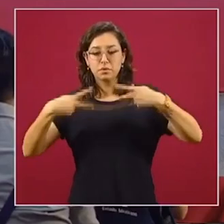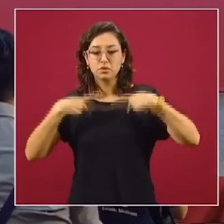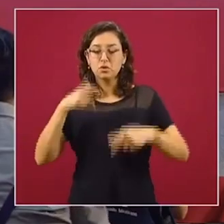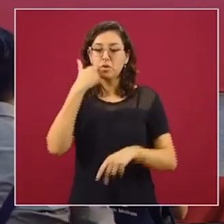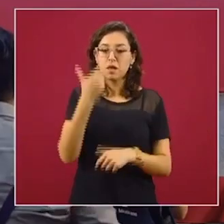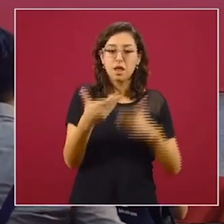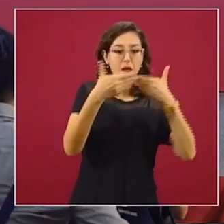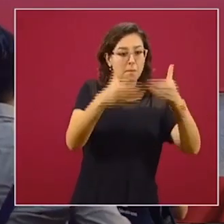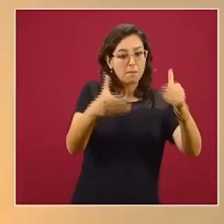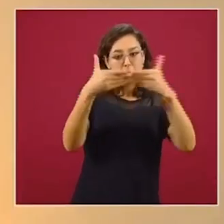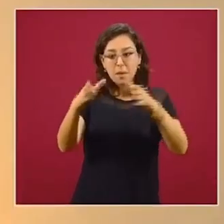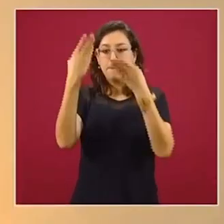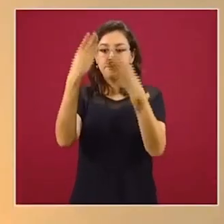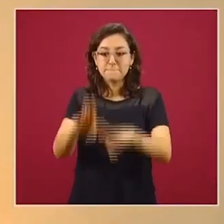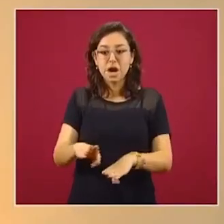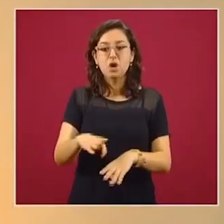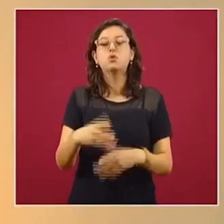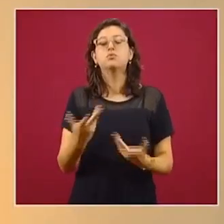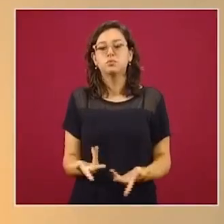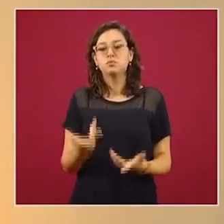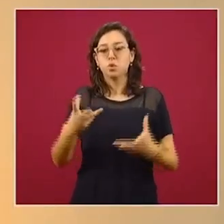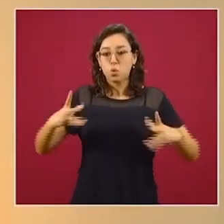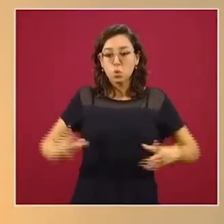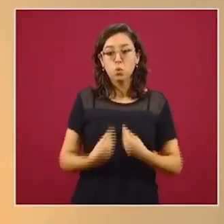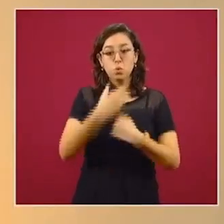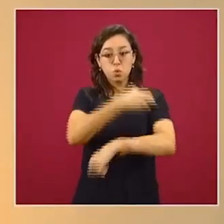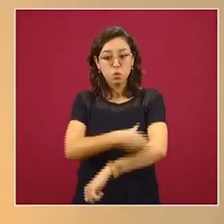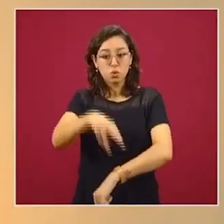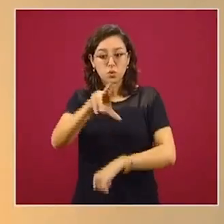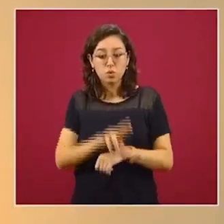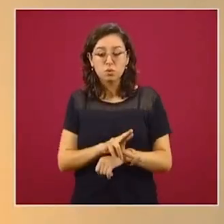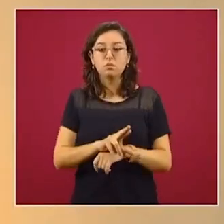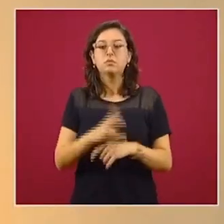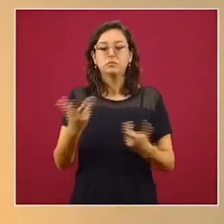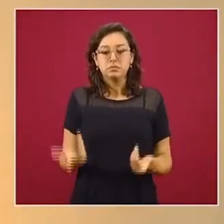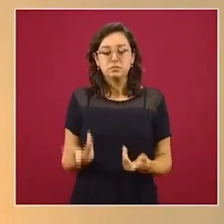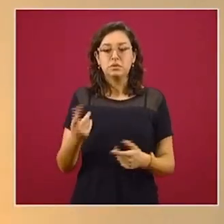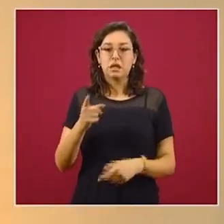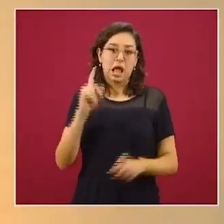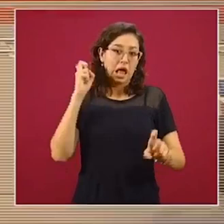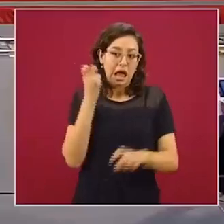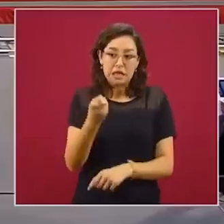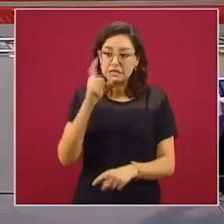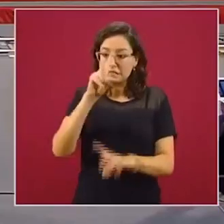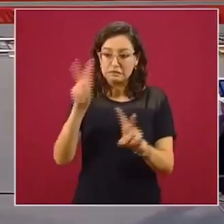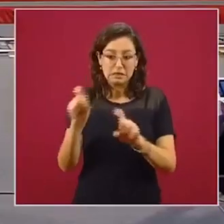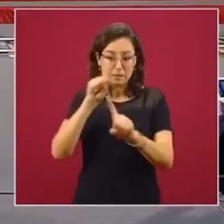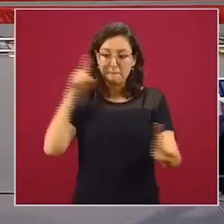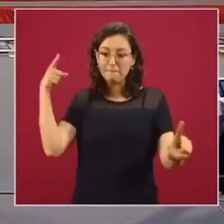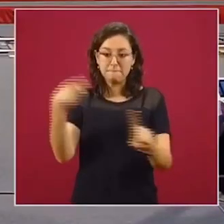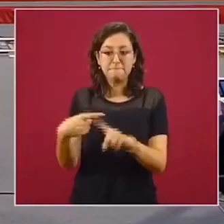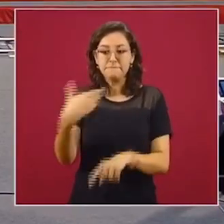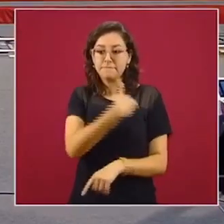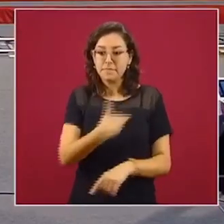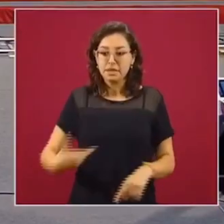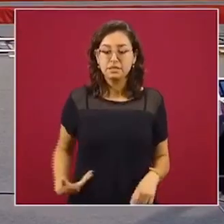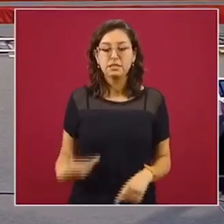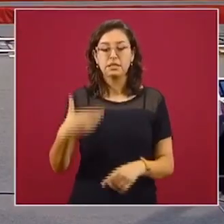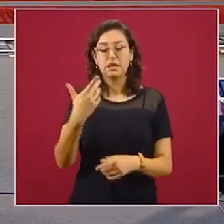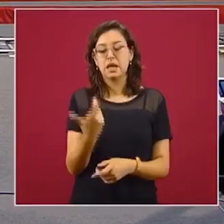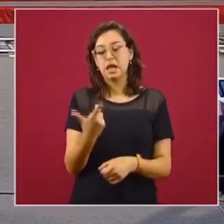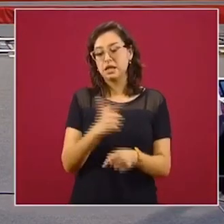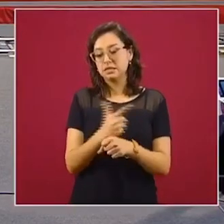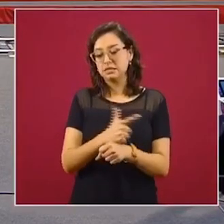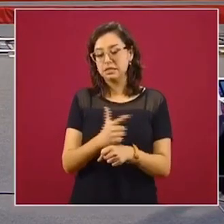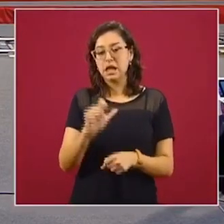que quisiera aperturar una cuenta en el banco de bienestar es decir su trabajo coordinado es un esfuerzo en conjunto es la instrucción que hemos recibido de parte del